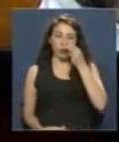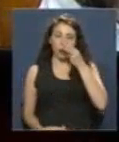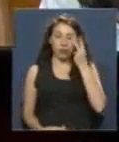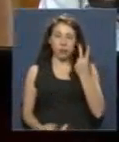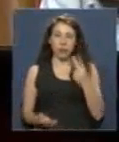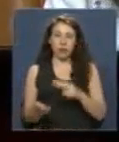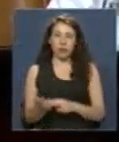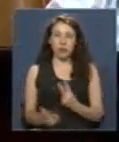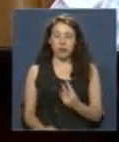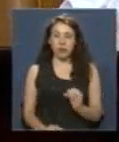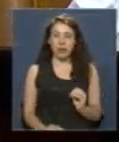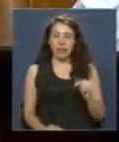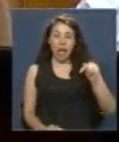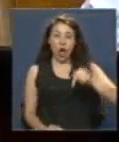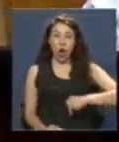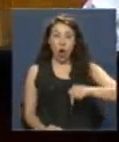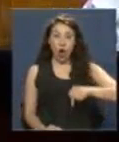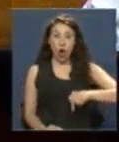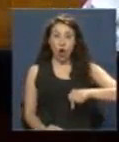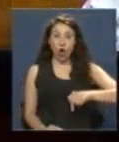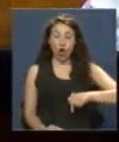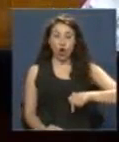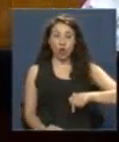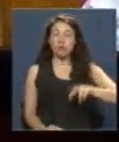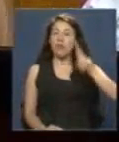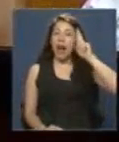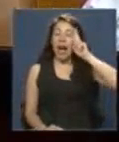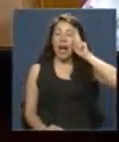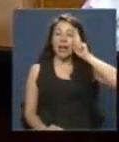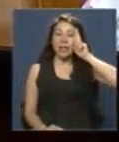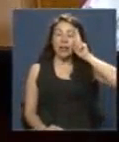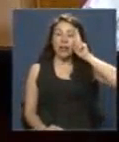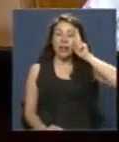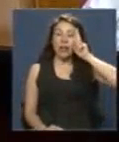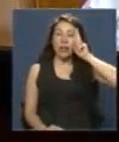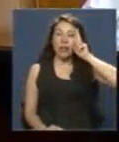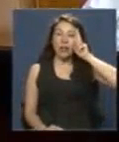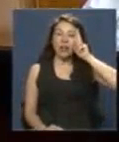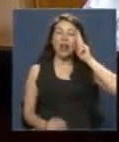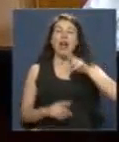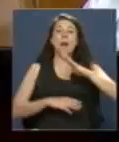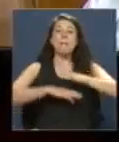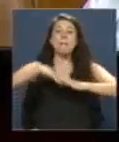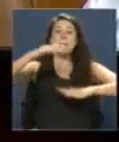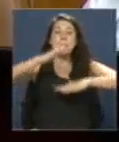noviembre de 2020, es decir, hoy día, será recordado como la caída del muro.